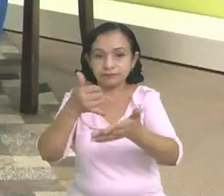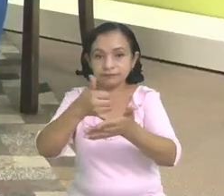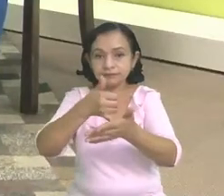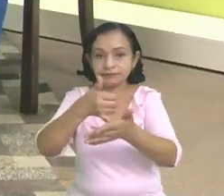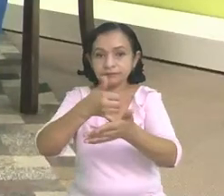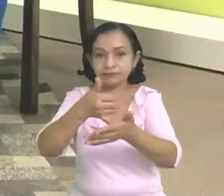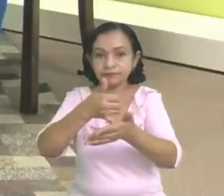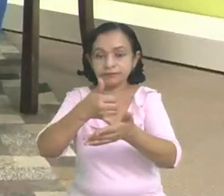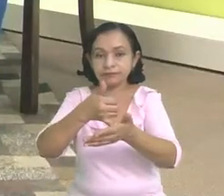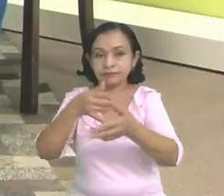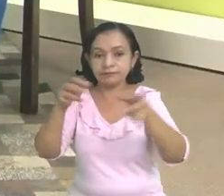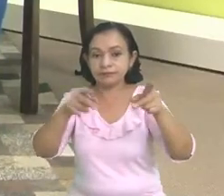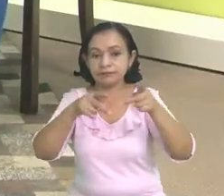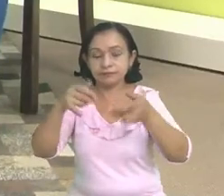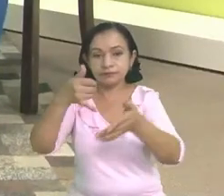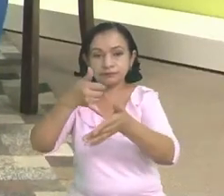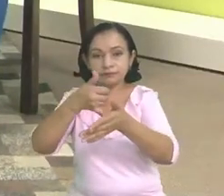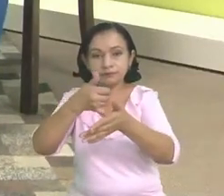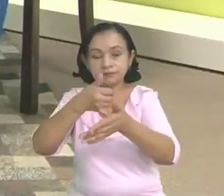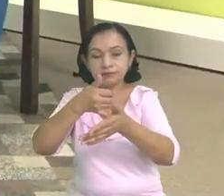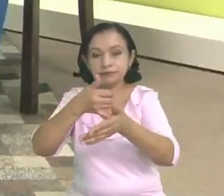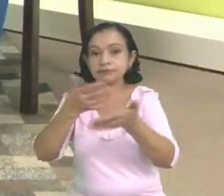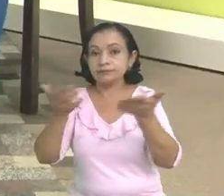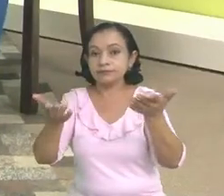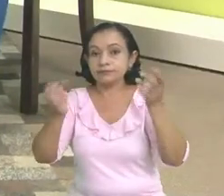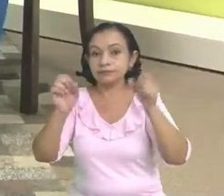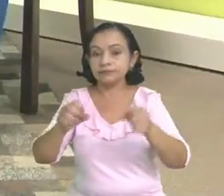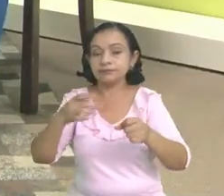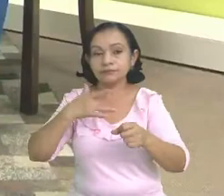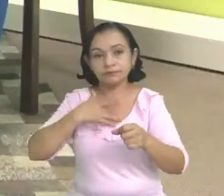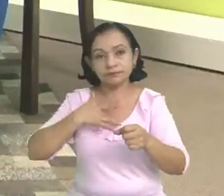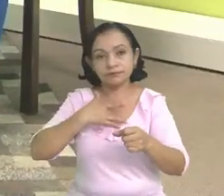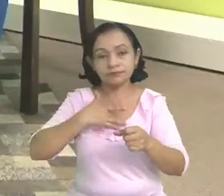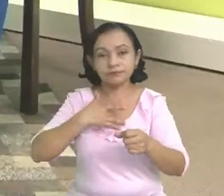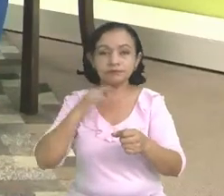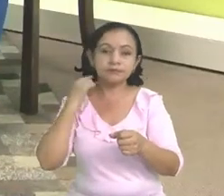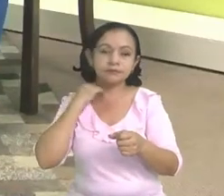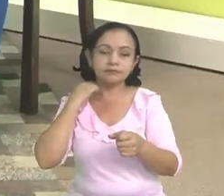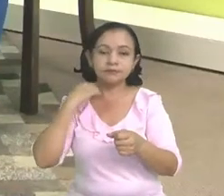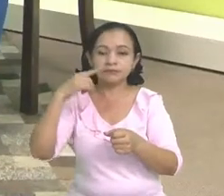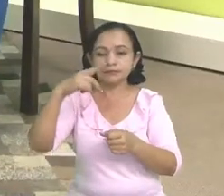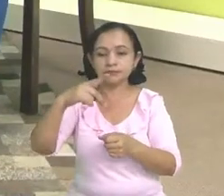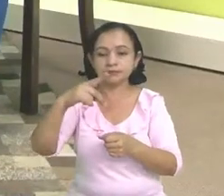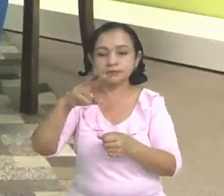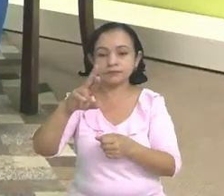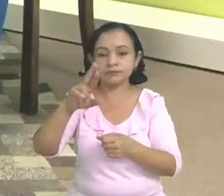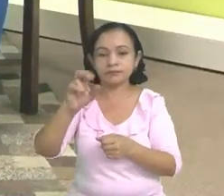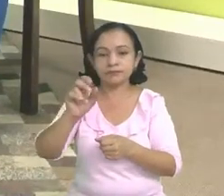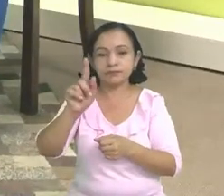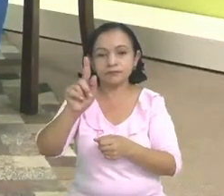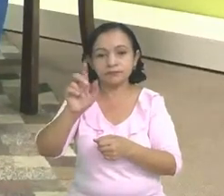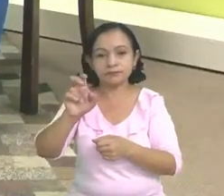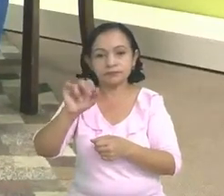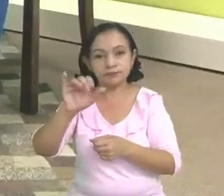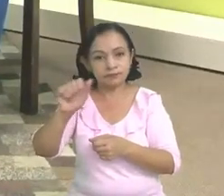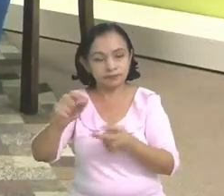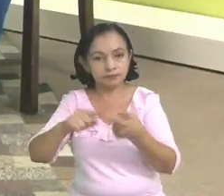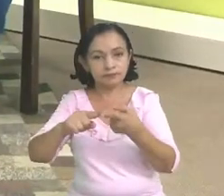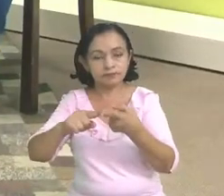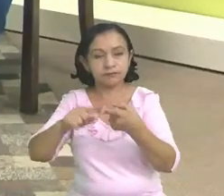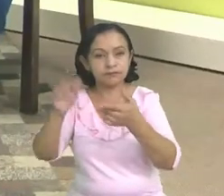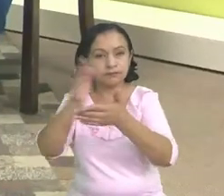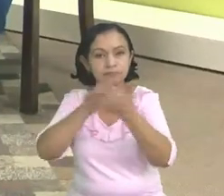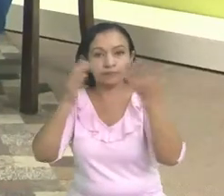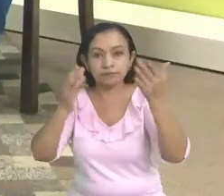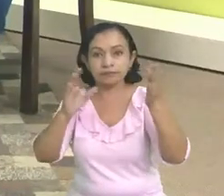débil, obviamente va a recaer también. Necesitamos siempre proteínas y vitaminas y algunos carbohidratos.